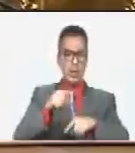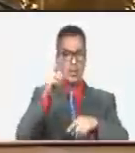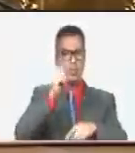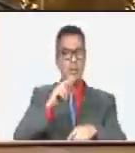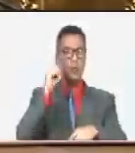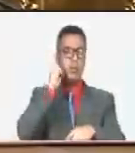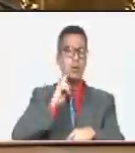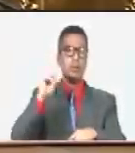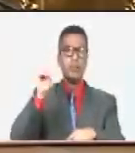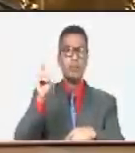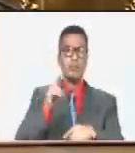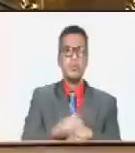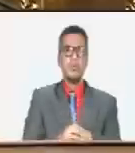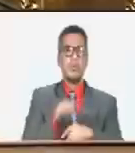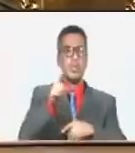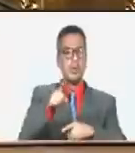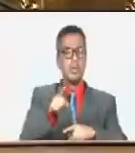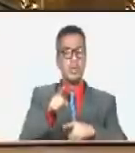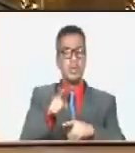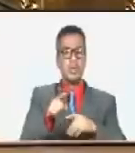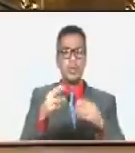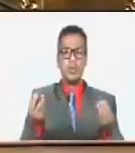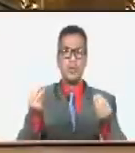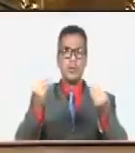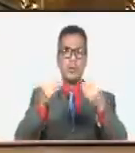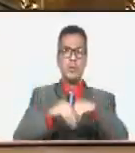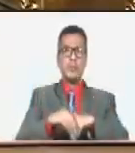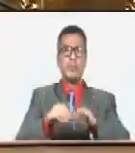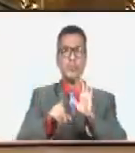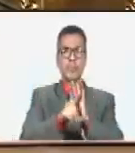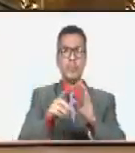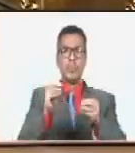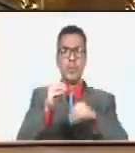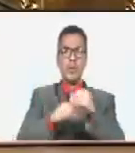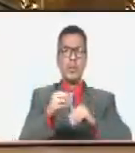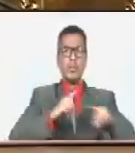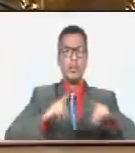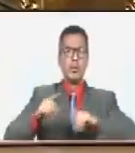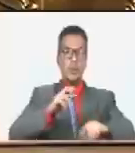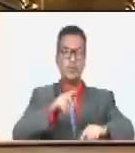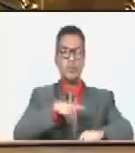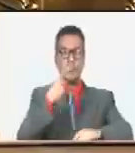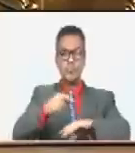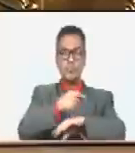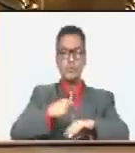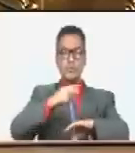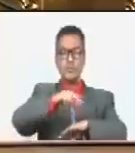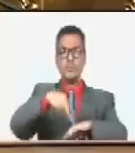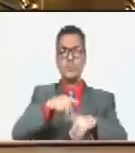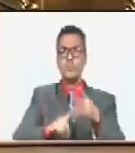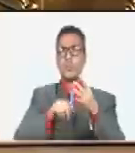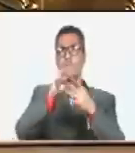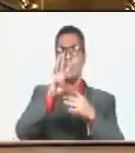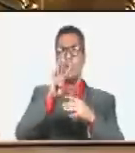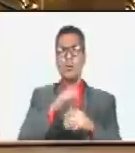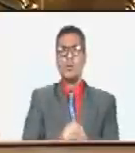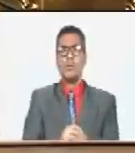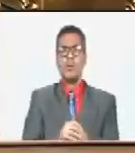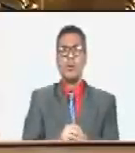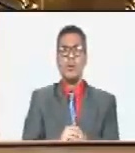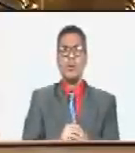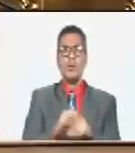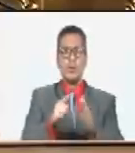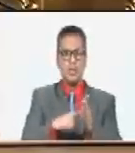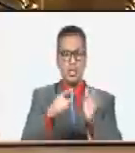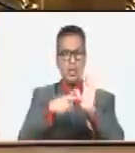Venezuela en esta contención, coordinados por el Poder Ejecutivo. Cuarto, publicar el presente acuerdo en la